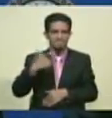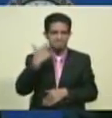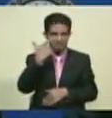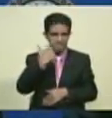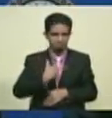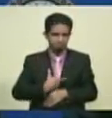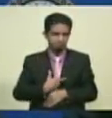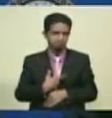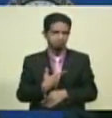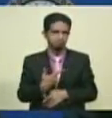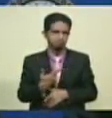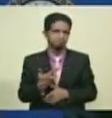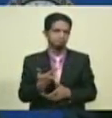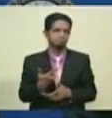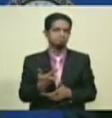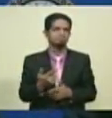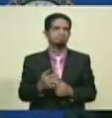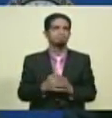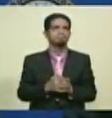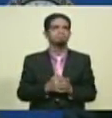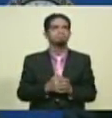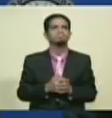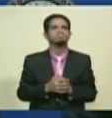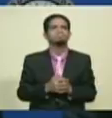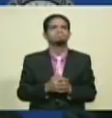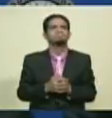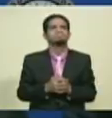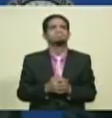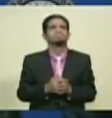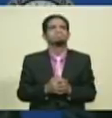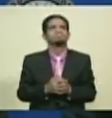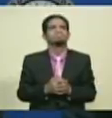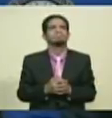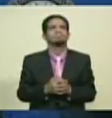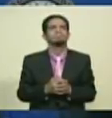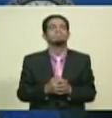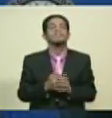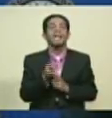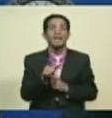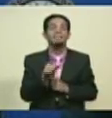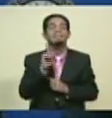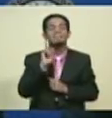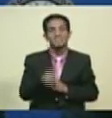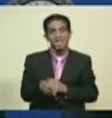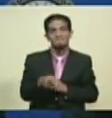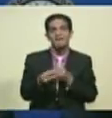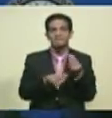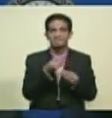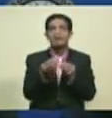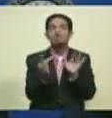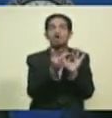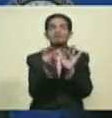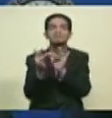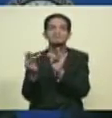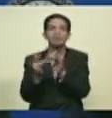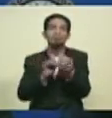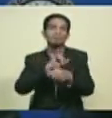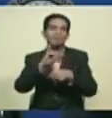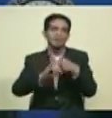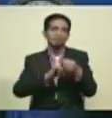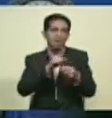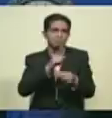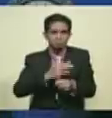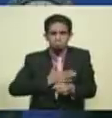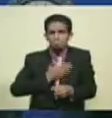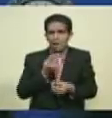aproximación metodológica, teórica que se le dé, es el presidente quien lleva las relaciones internacionales. Es una de las facultades que el